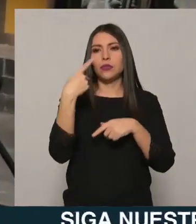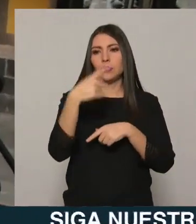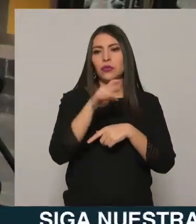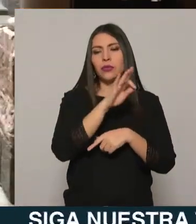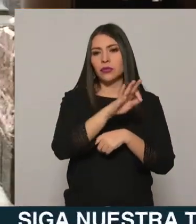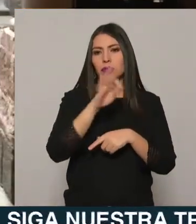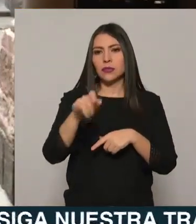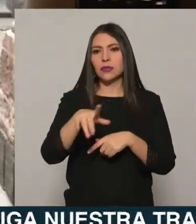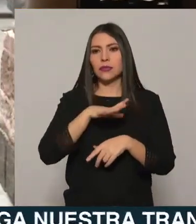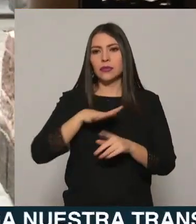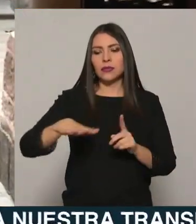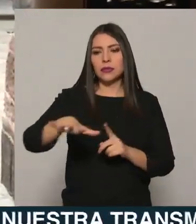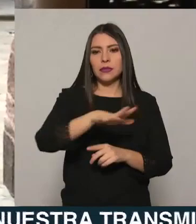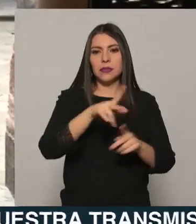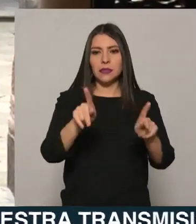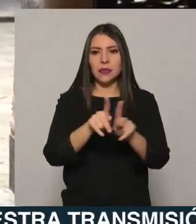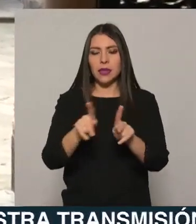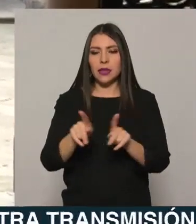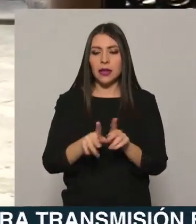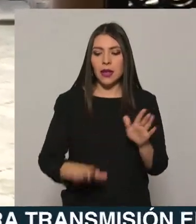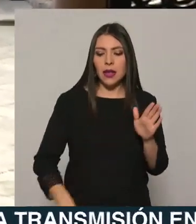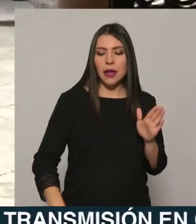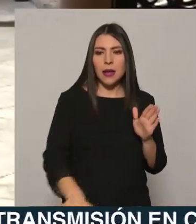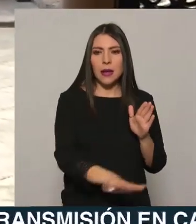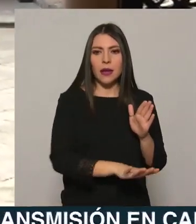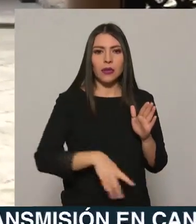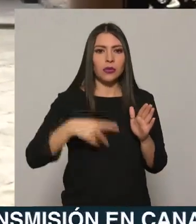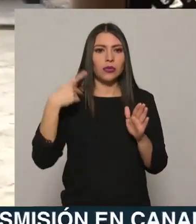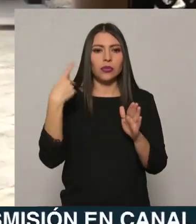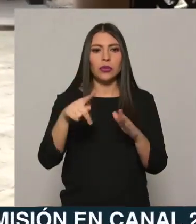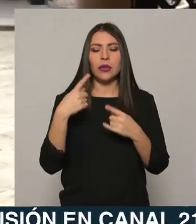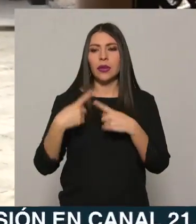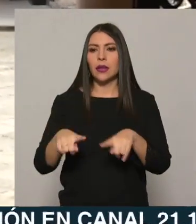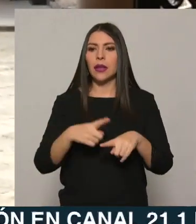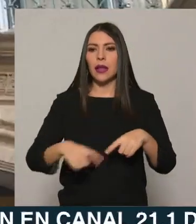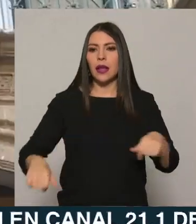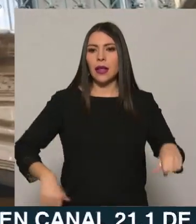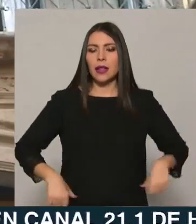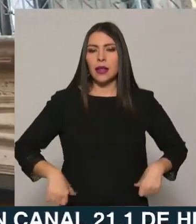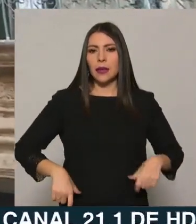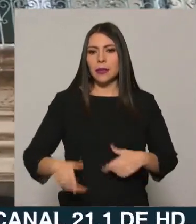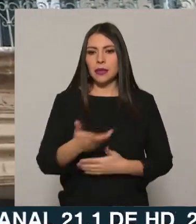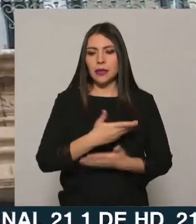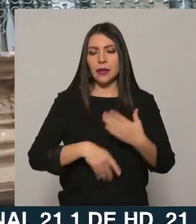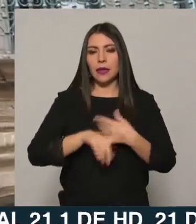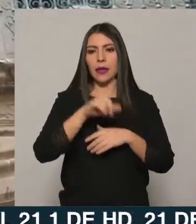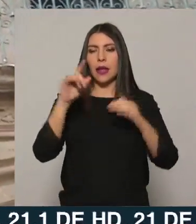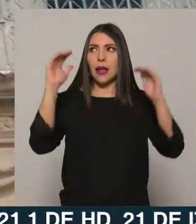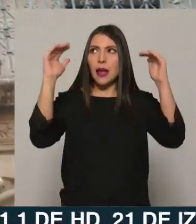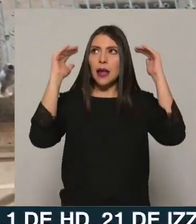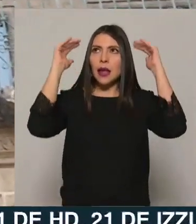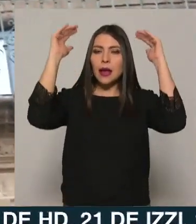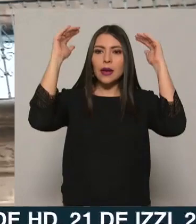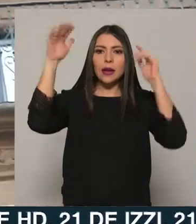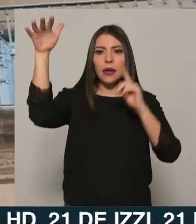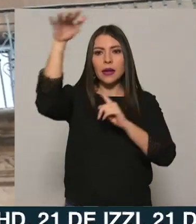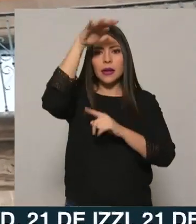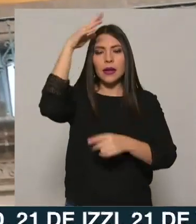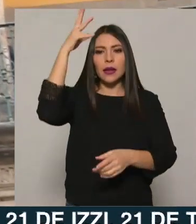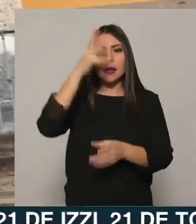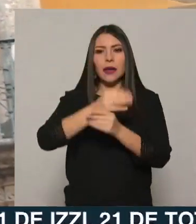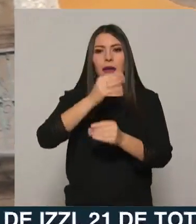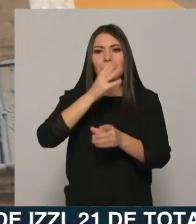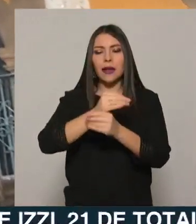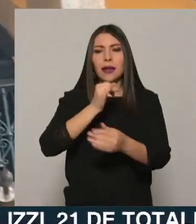por habitaciones que en la planta baja originalmente estaban destinadas a las actividades del servicio, y la parte superior adornada con herrería, que eran